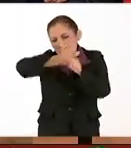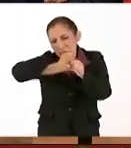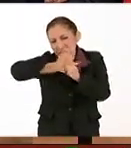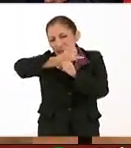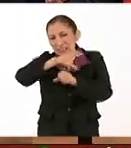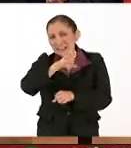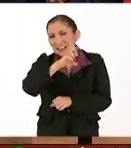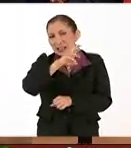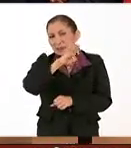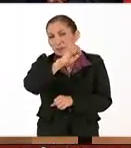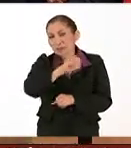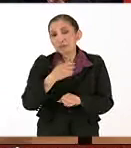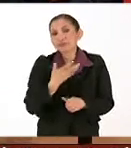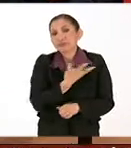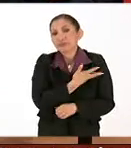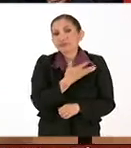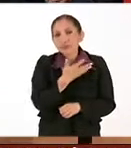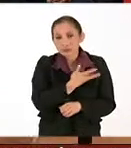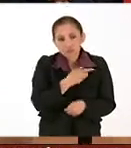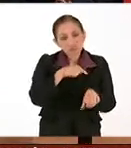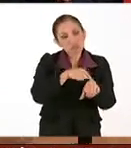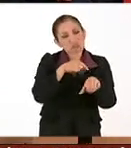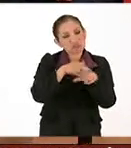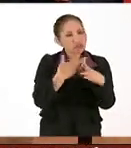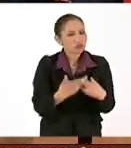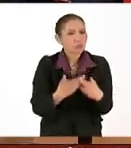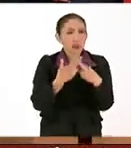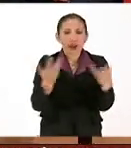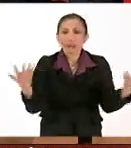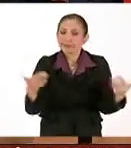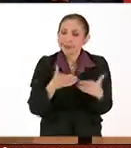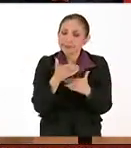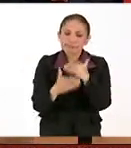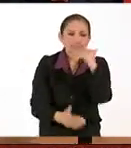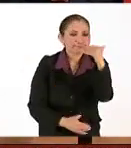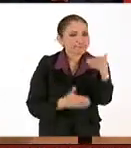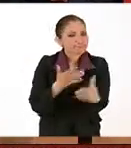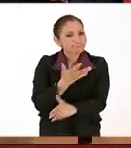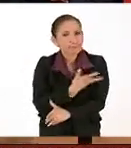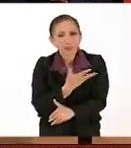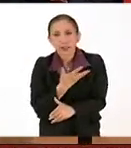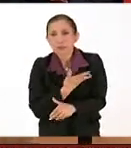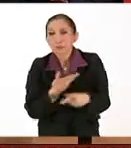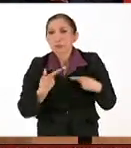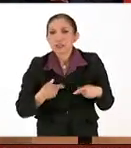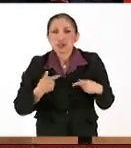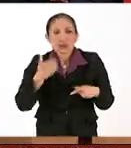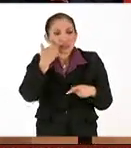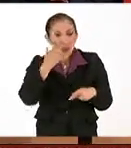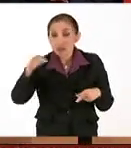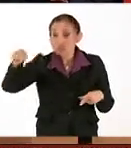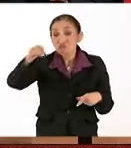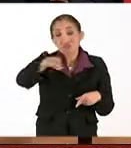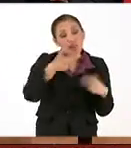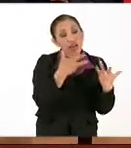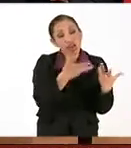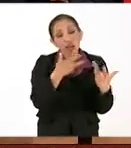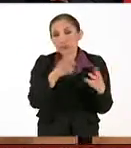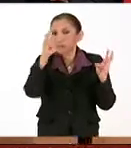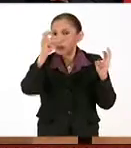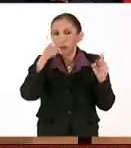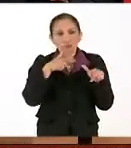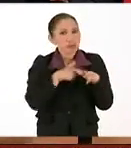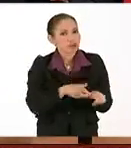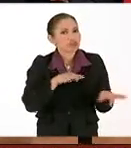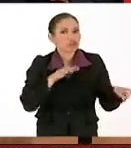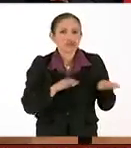Afortunadamente tenemos tiempo para seguirlo haciendo, ya tenemos las personas que lo quieren hacer, o sea, es un tema que vamos a